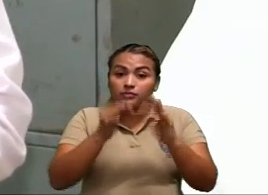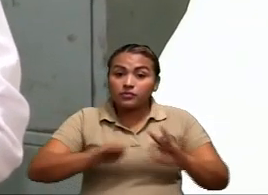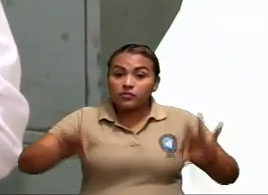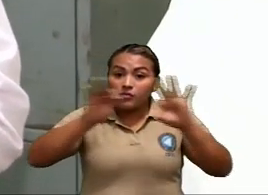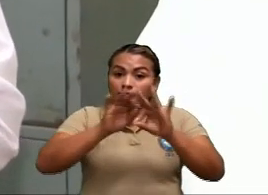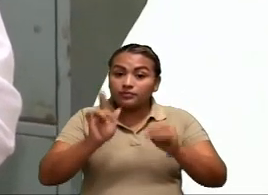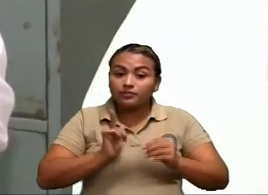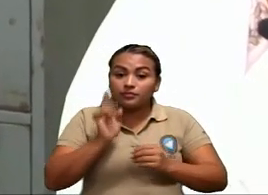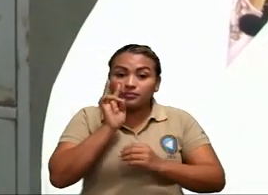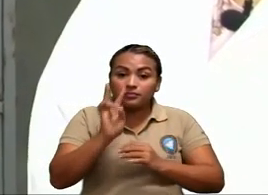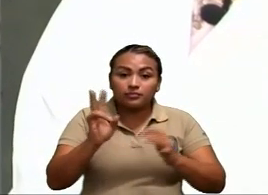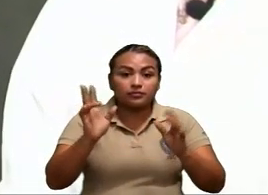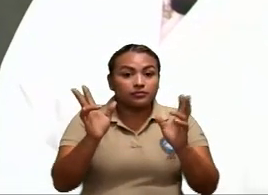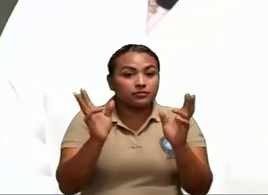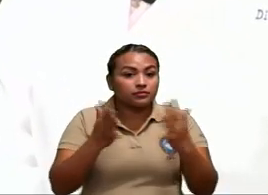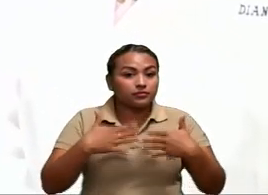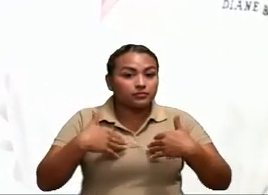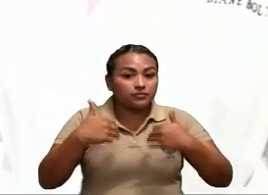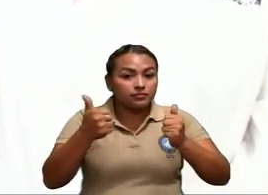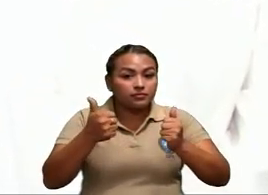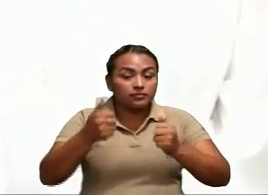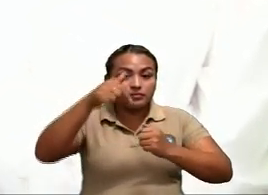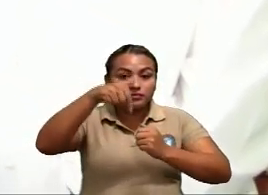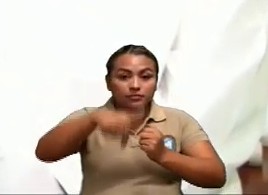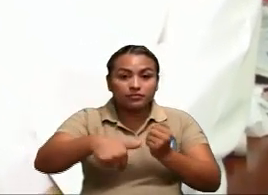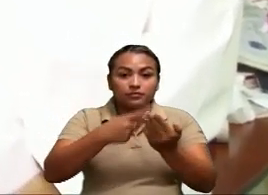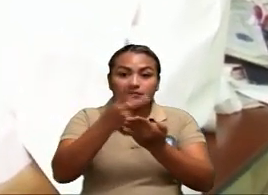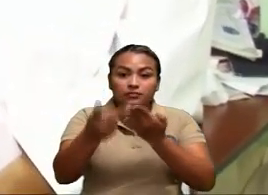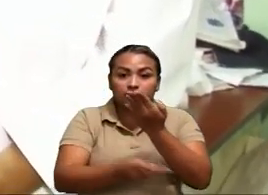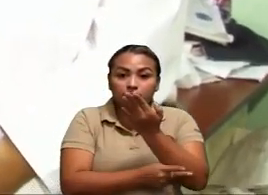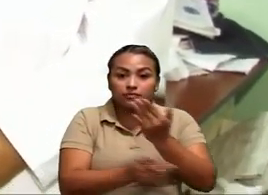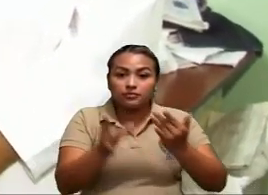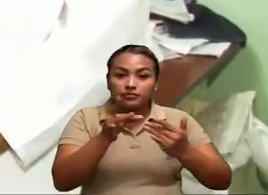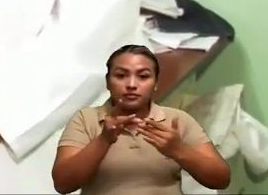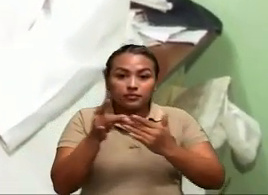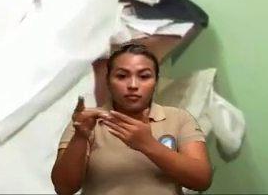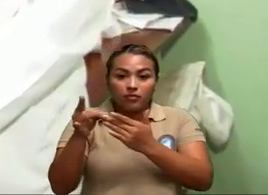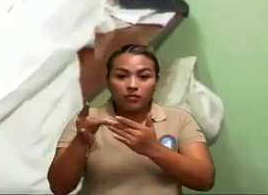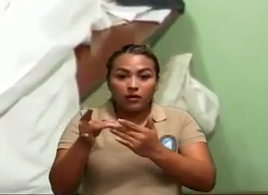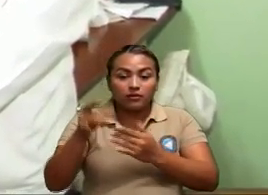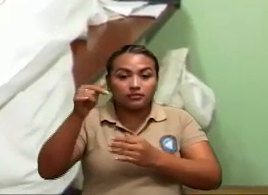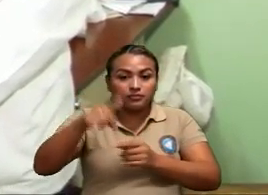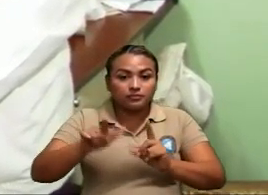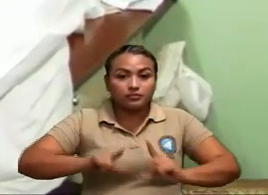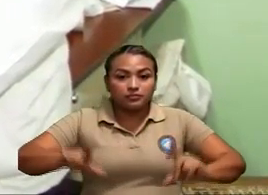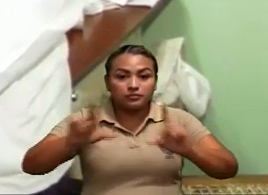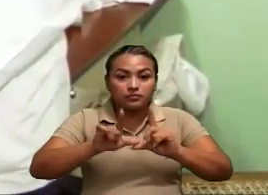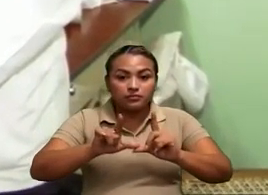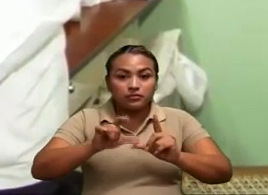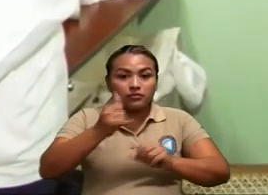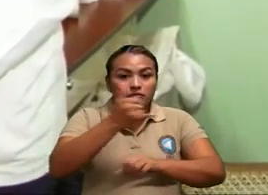que ver con la salud. El día de hoy tenemos un programa muy especial porque estamos desde el Centro de Salud Francisco Buitrago, ubicado